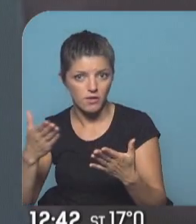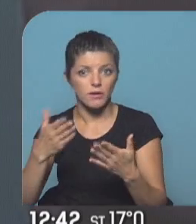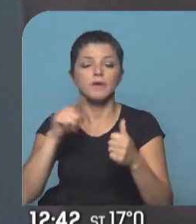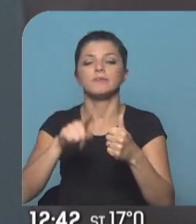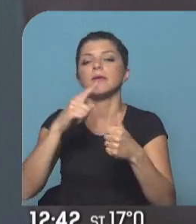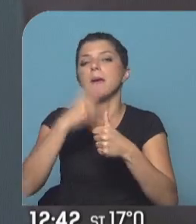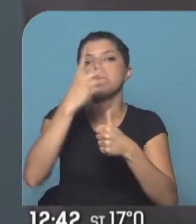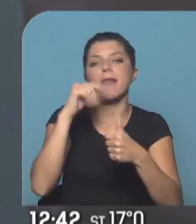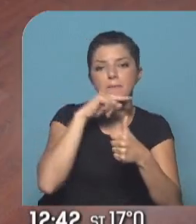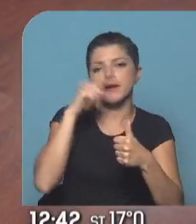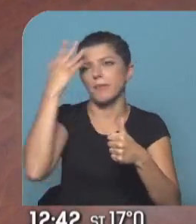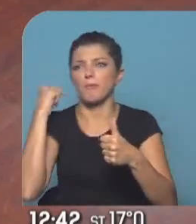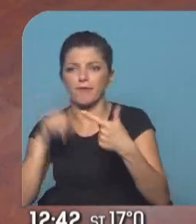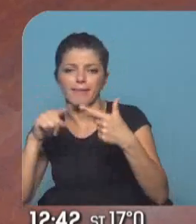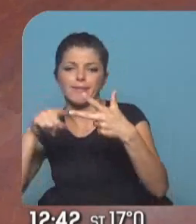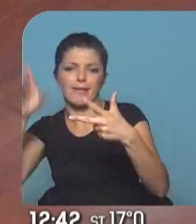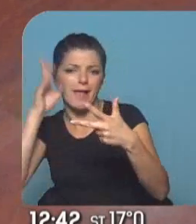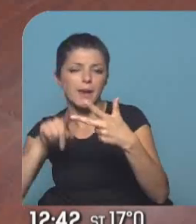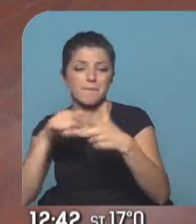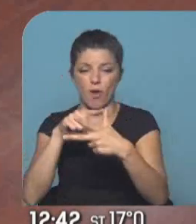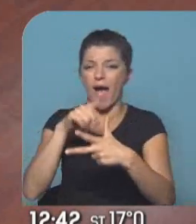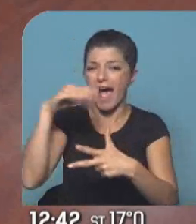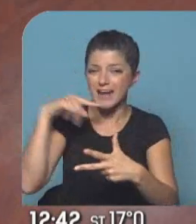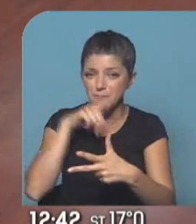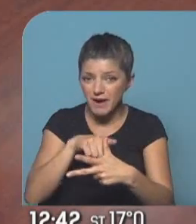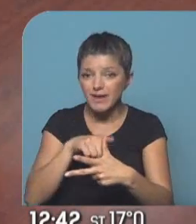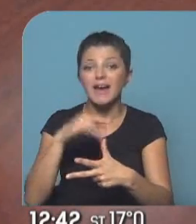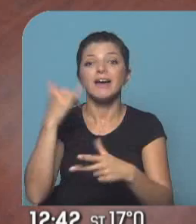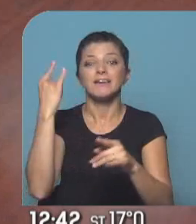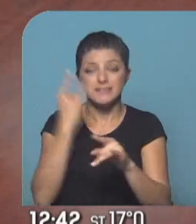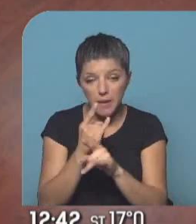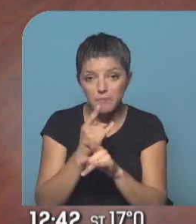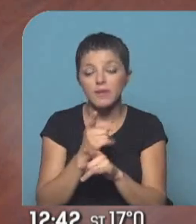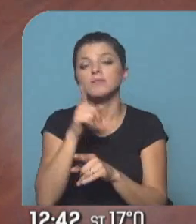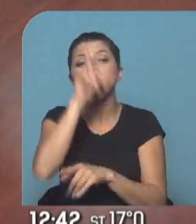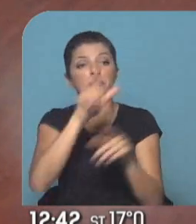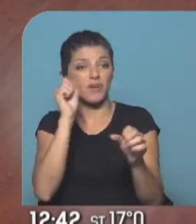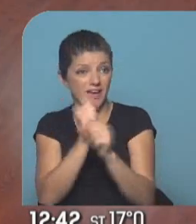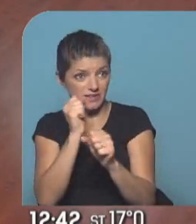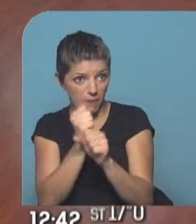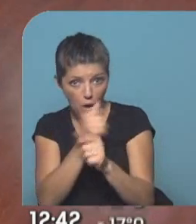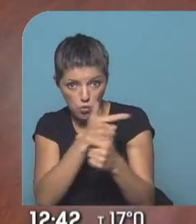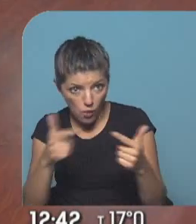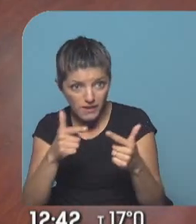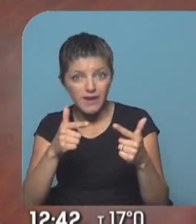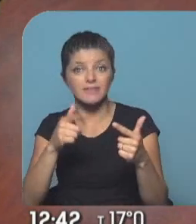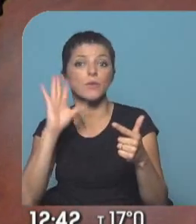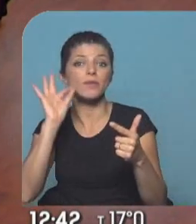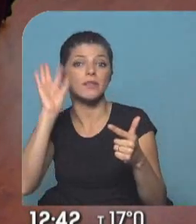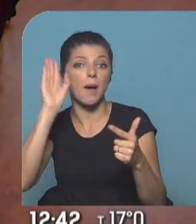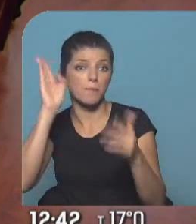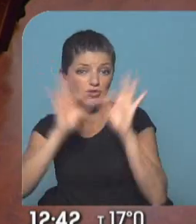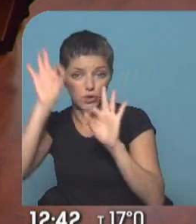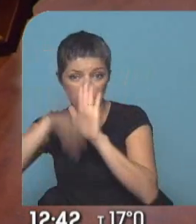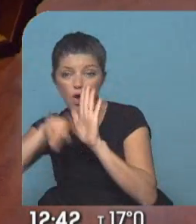lo digo, me parece el dato es muy interesante, Alemania siempre tiene la mitad de desempleo que Francia, que es su gran vecino y su gran